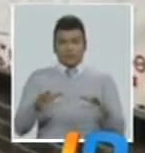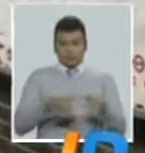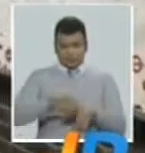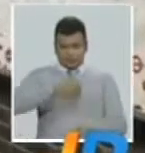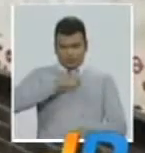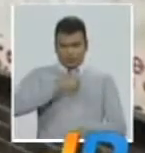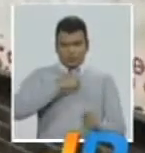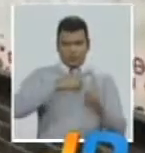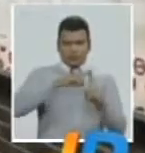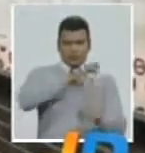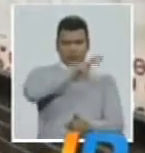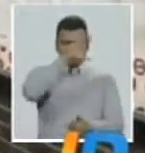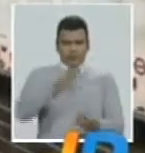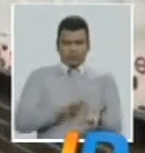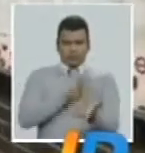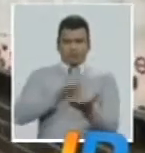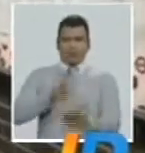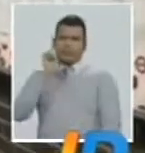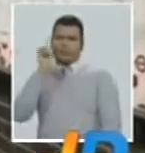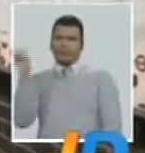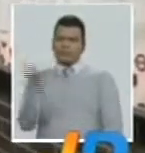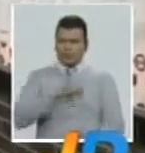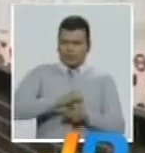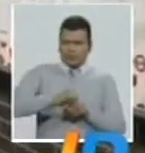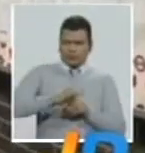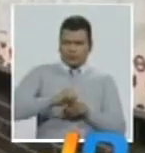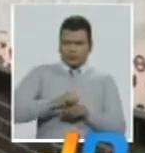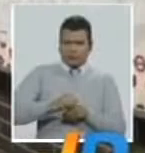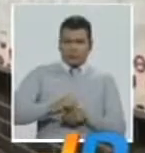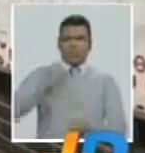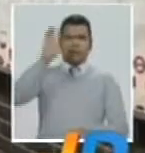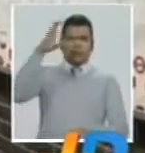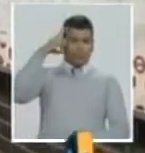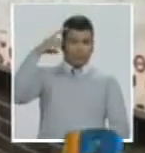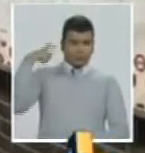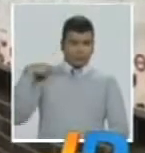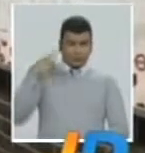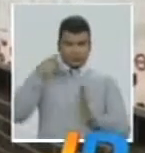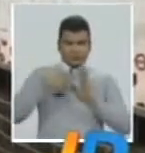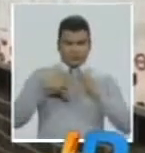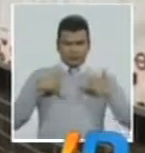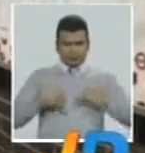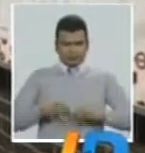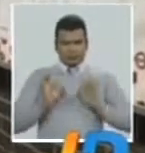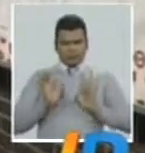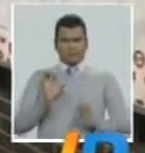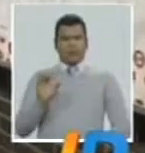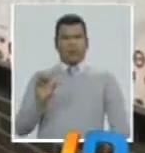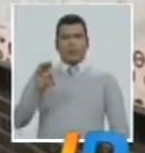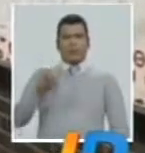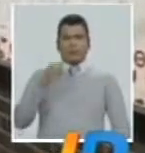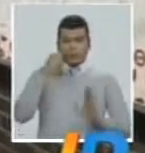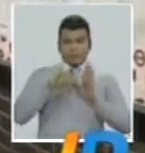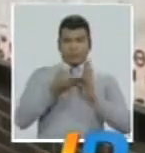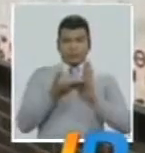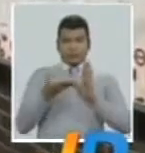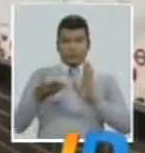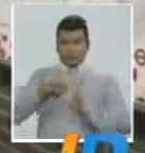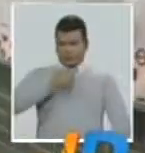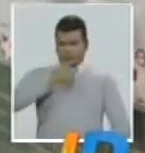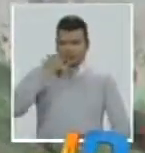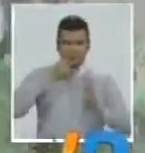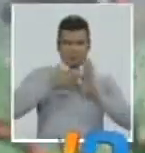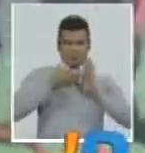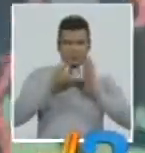en la práctica que realizó el conjunto cafetero en Londres. Con la gala de Orlando Marmolejo, la mejor tienda de trajes exclusivos, vamos a la